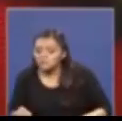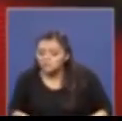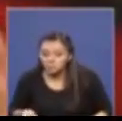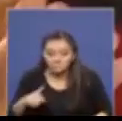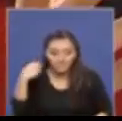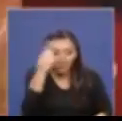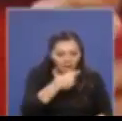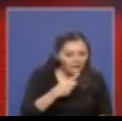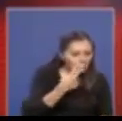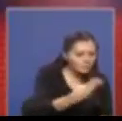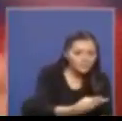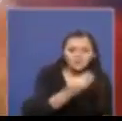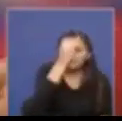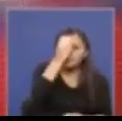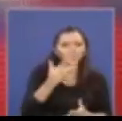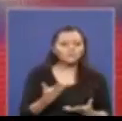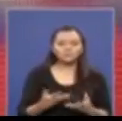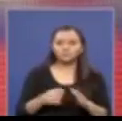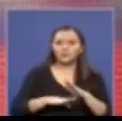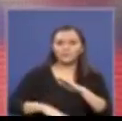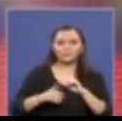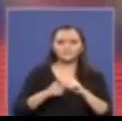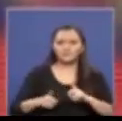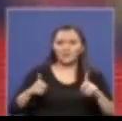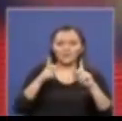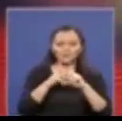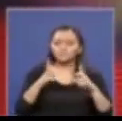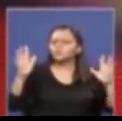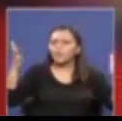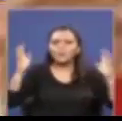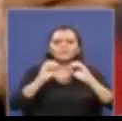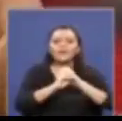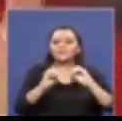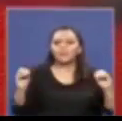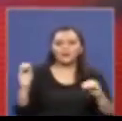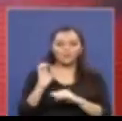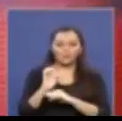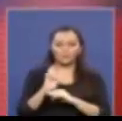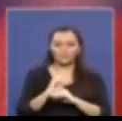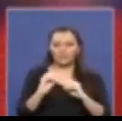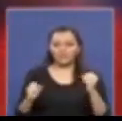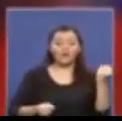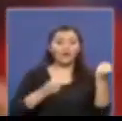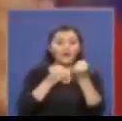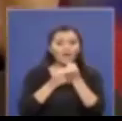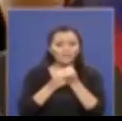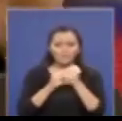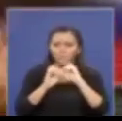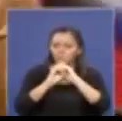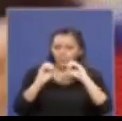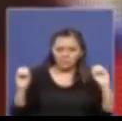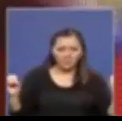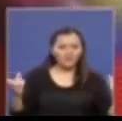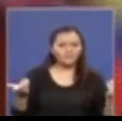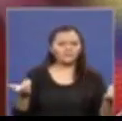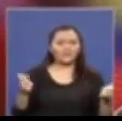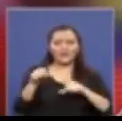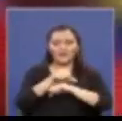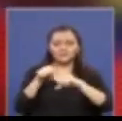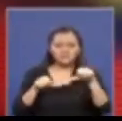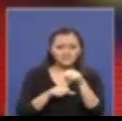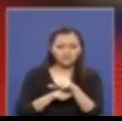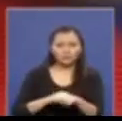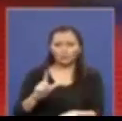sistema de información, no había base de datos, no tenían apoyo, no tenían